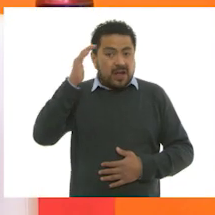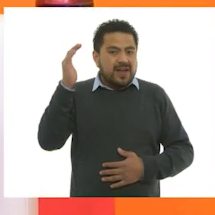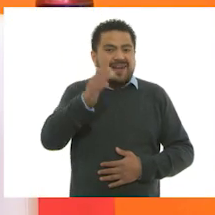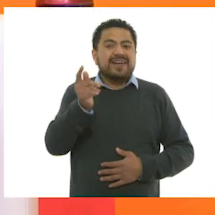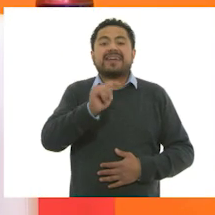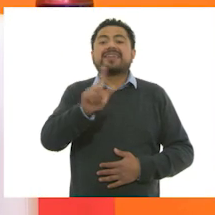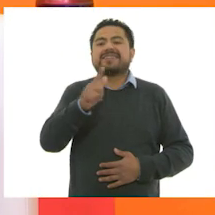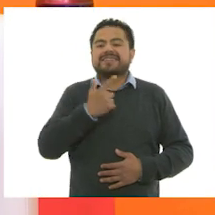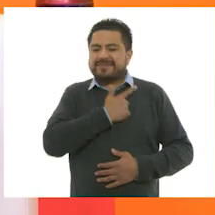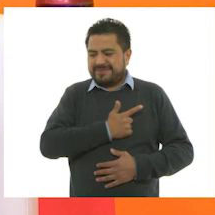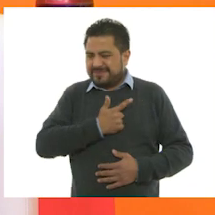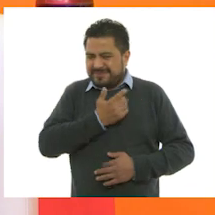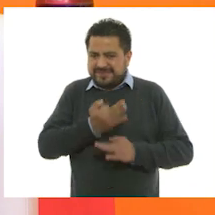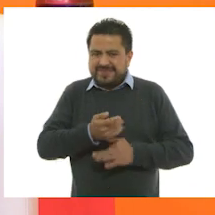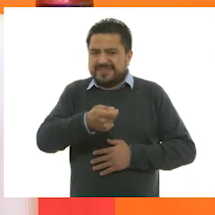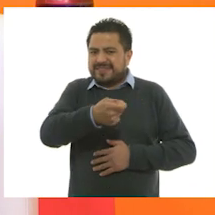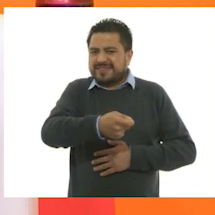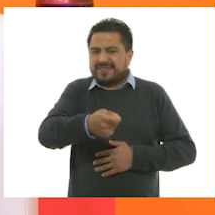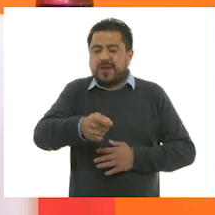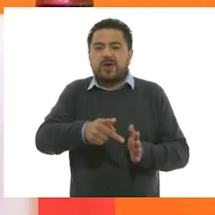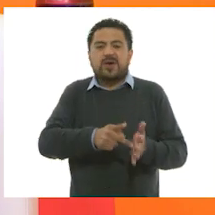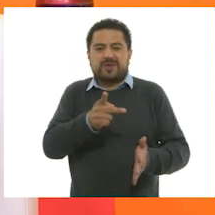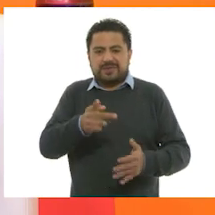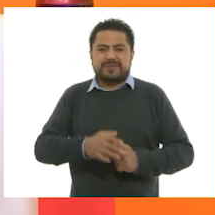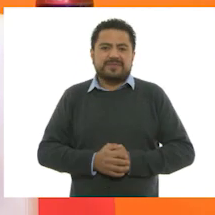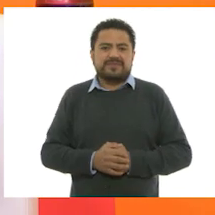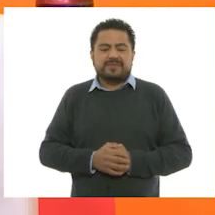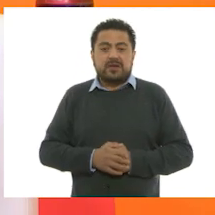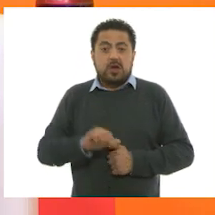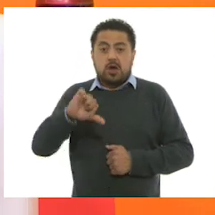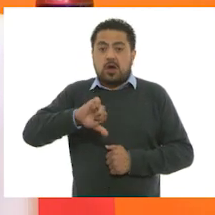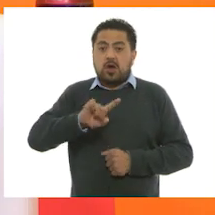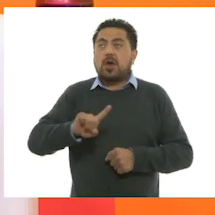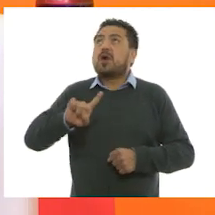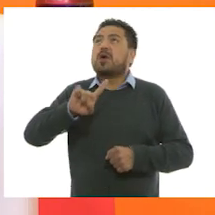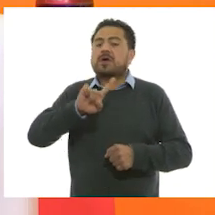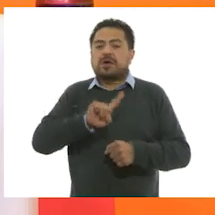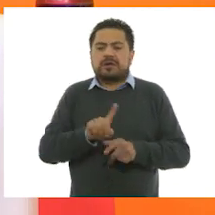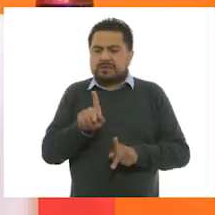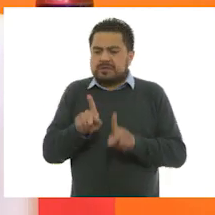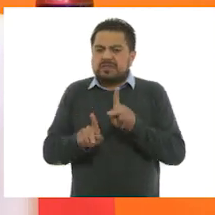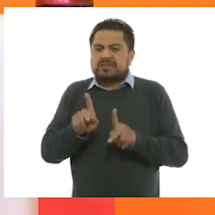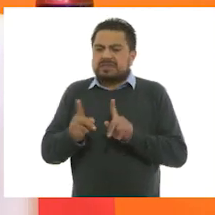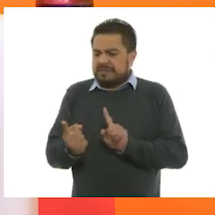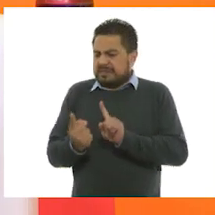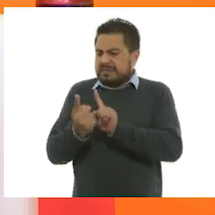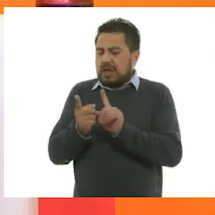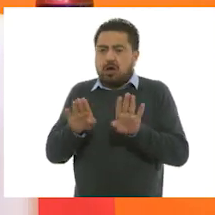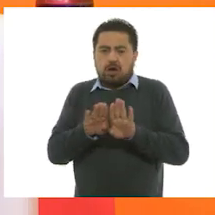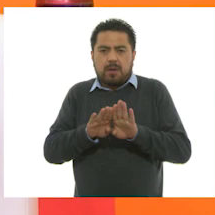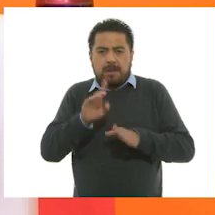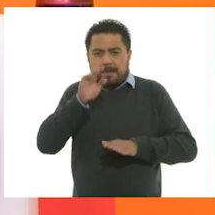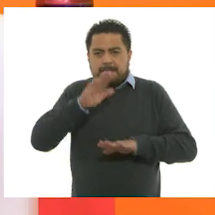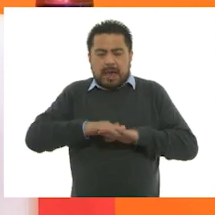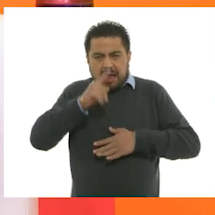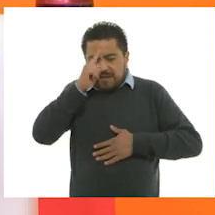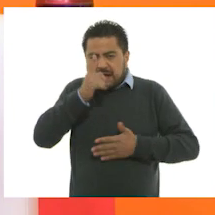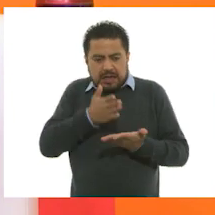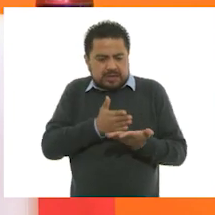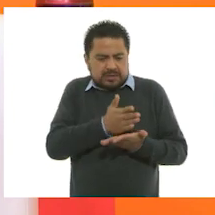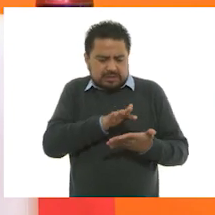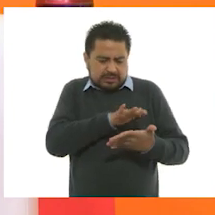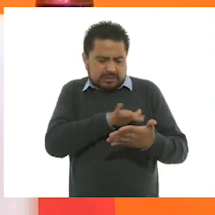¿qué tal? Me da mucho gusto saludarles nuevamente. El día de hoy vamos a platicar sobre cómo facilitar el acceso a